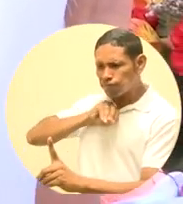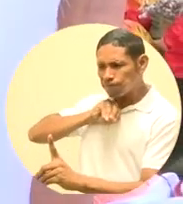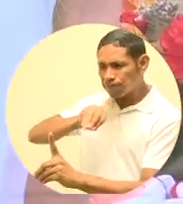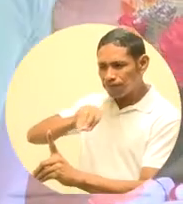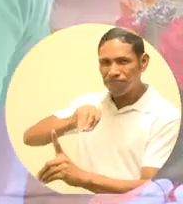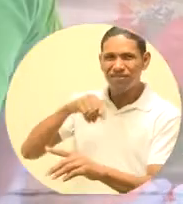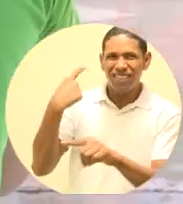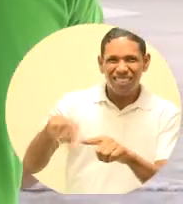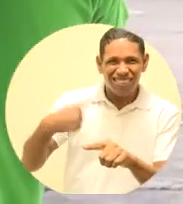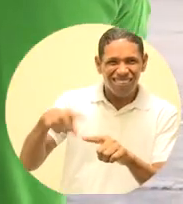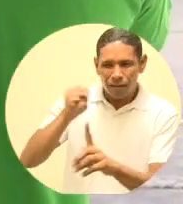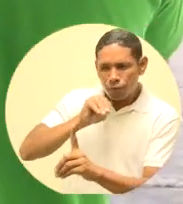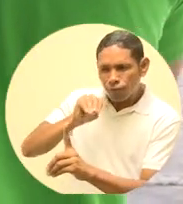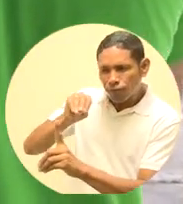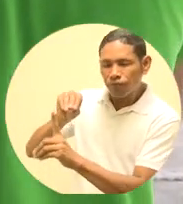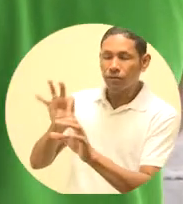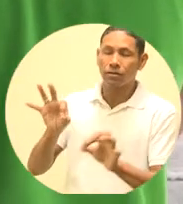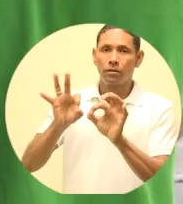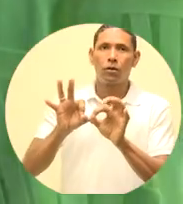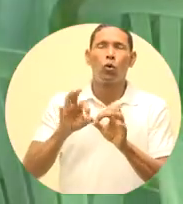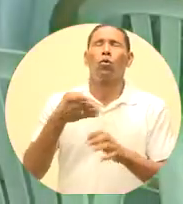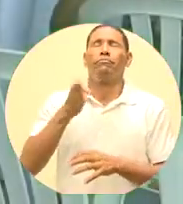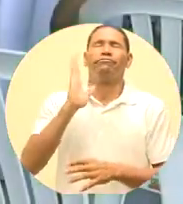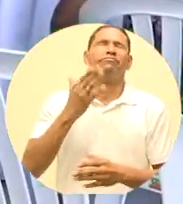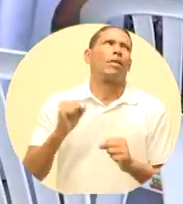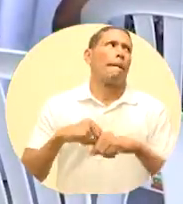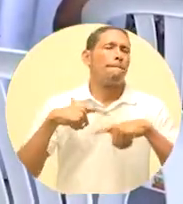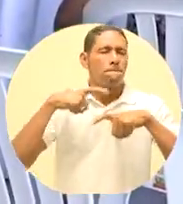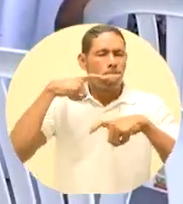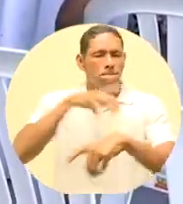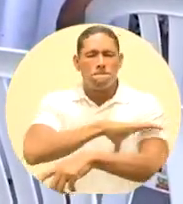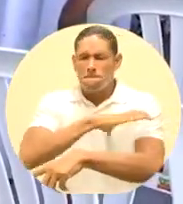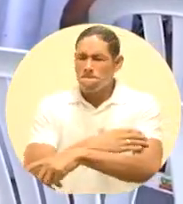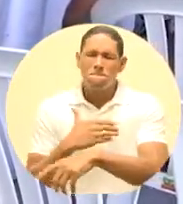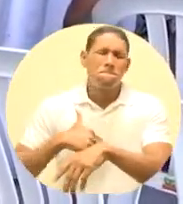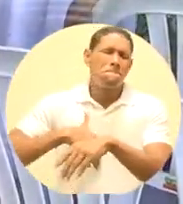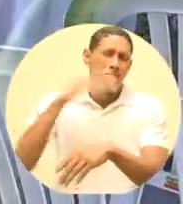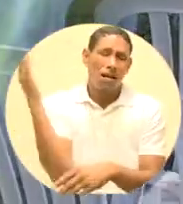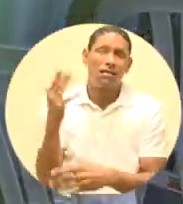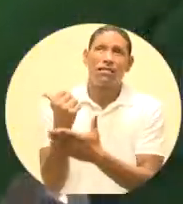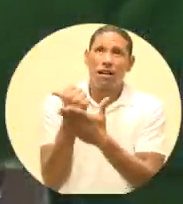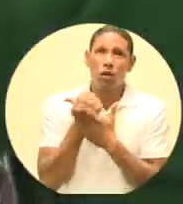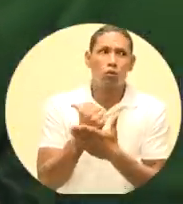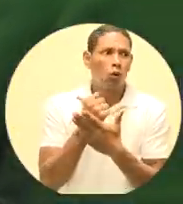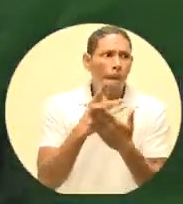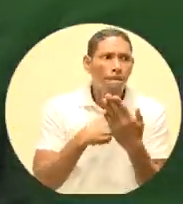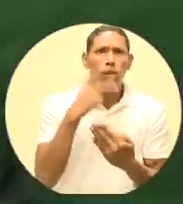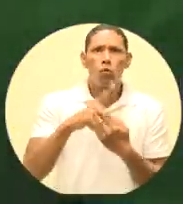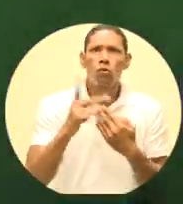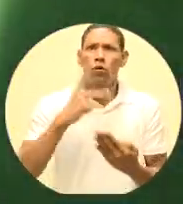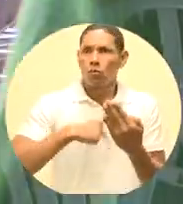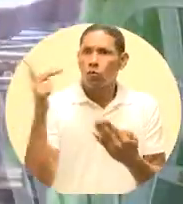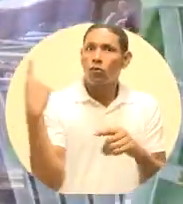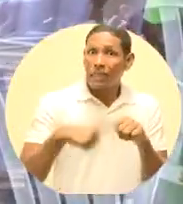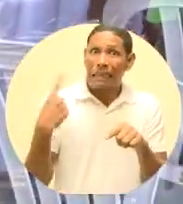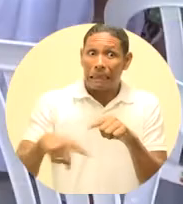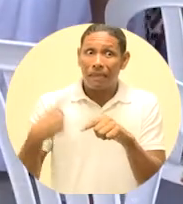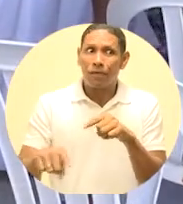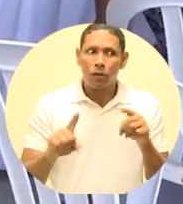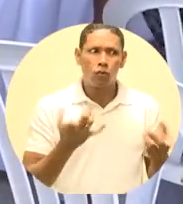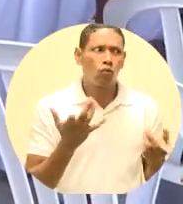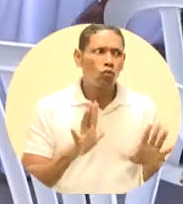espacios de capacitación en diferentes áreas del conocimiento. Dios es grande, poderoso, que tiene misericordia. Ha venido bastante proyecto